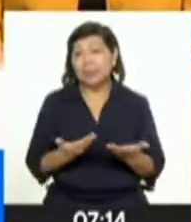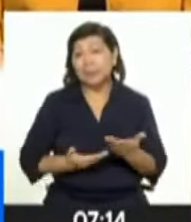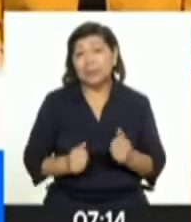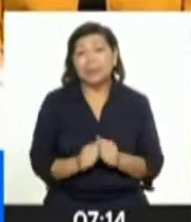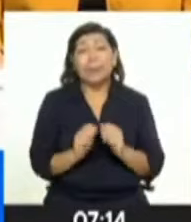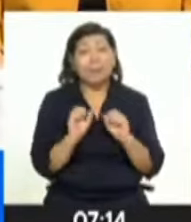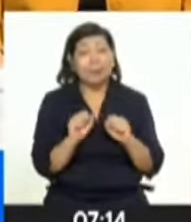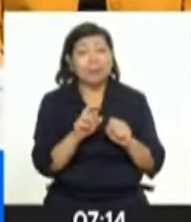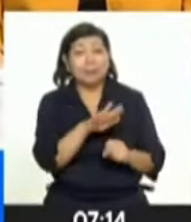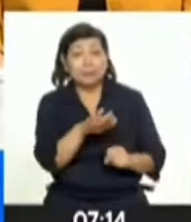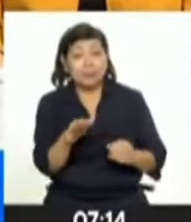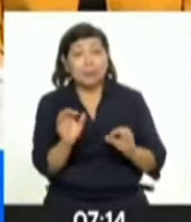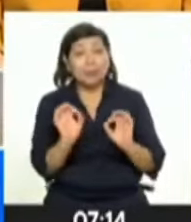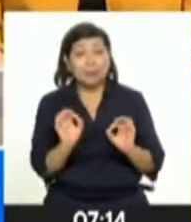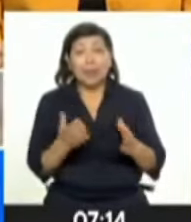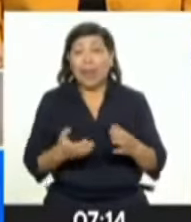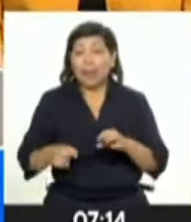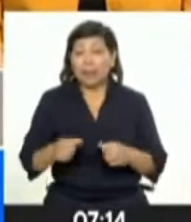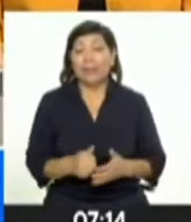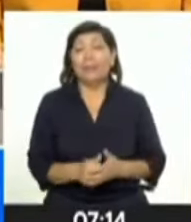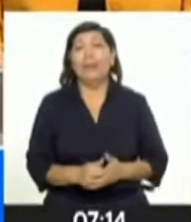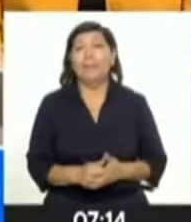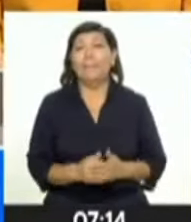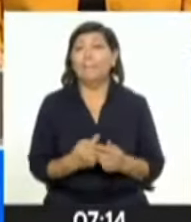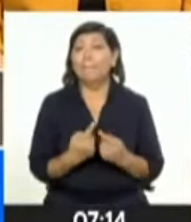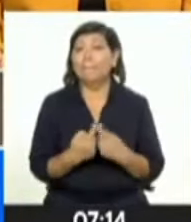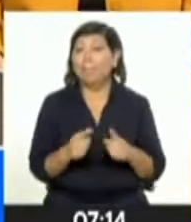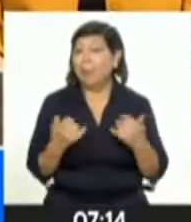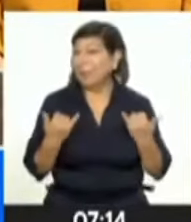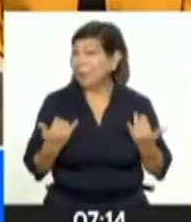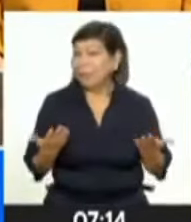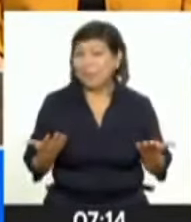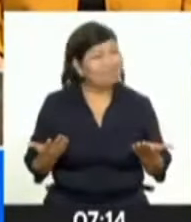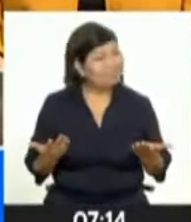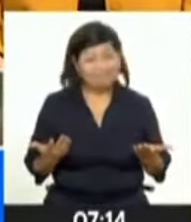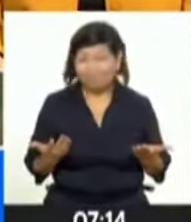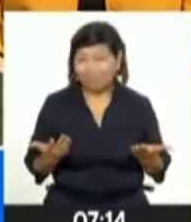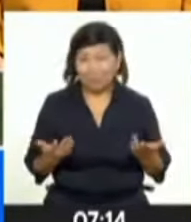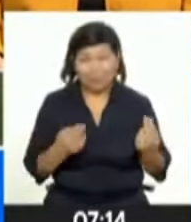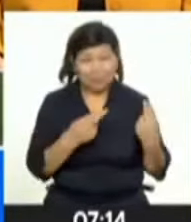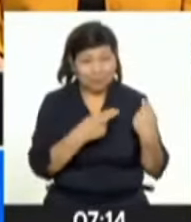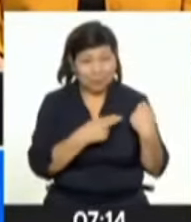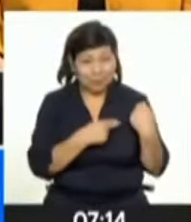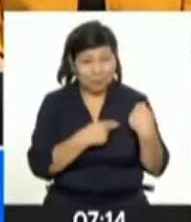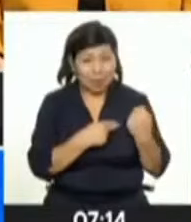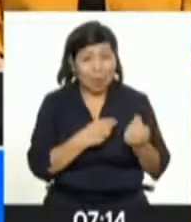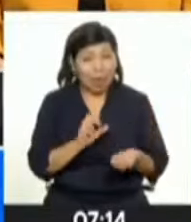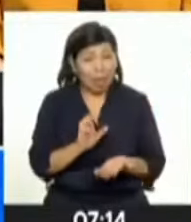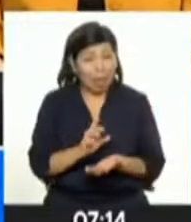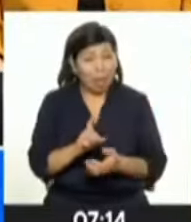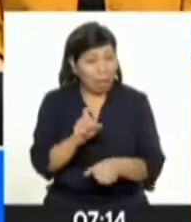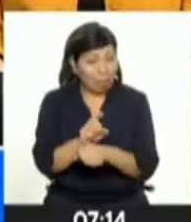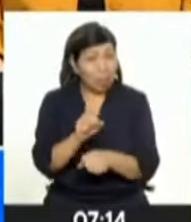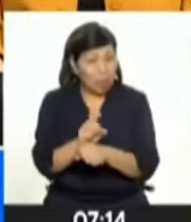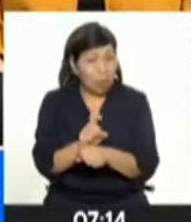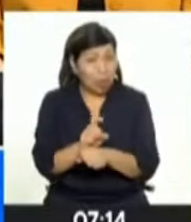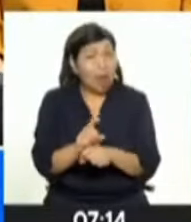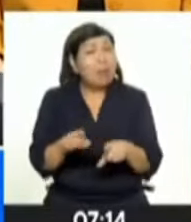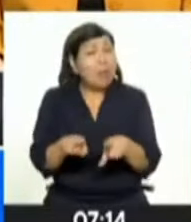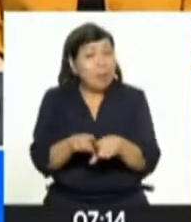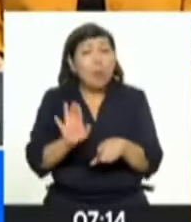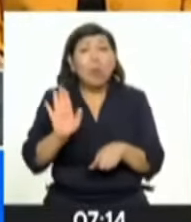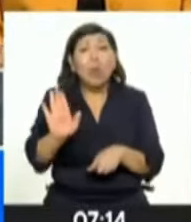caso para que ellas se lleven a cabo. Sin embargo, acá no solamente hay un compromiso del sector educación, sino también involucra